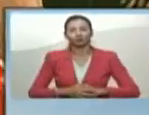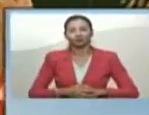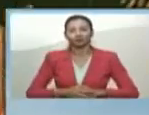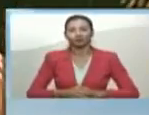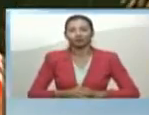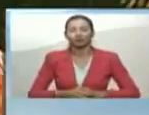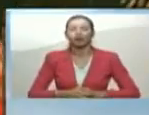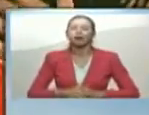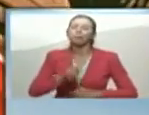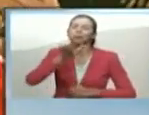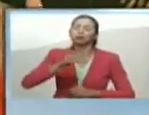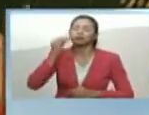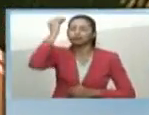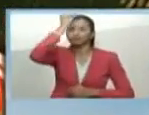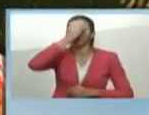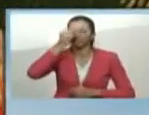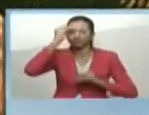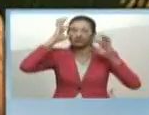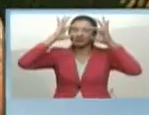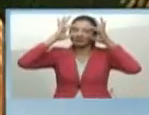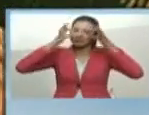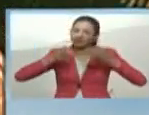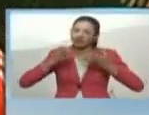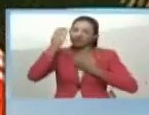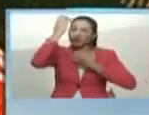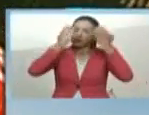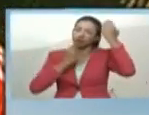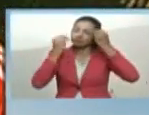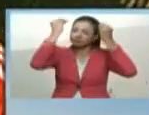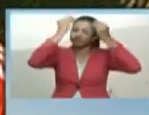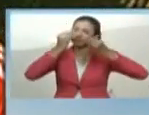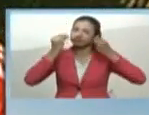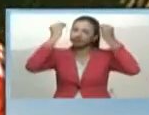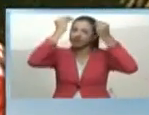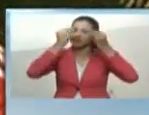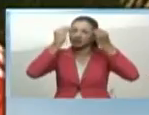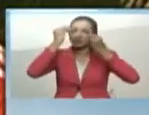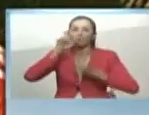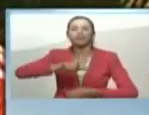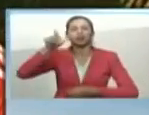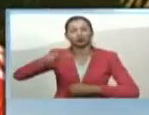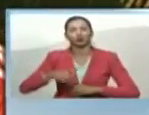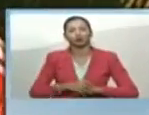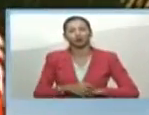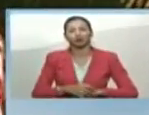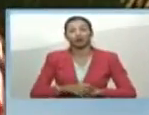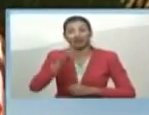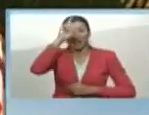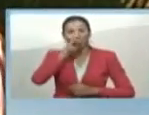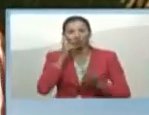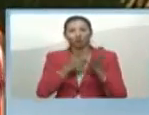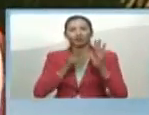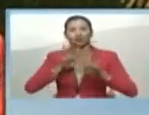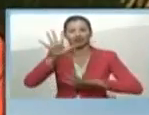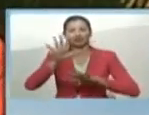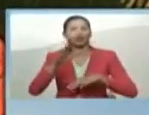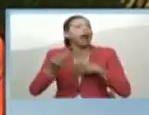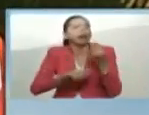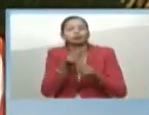gente reflexionando nosotros tenemos que conectarnos con esa reflexión porque este año nosotros logramos